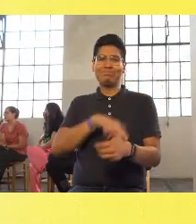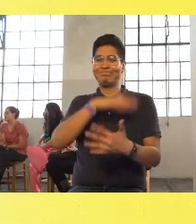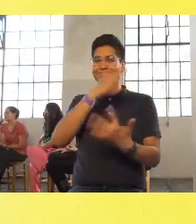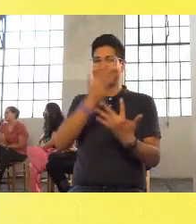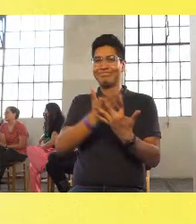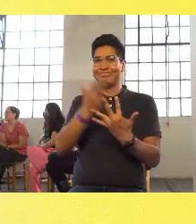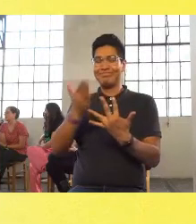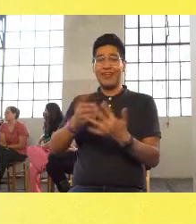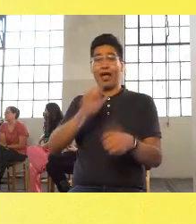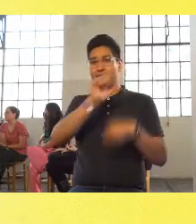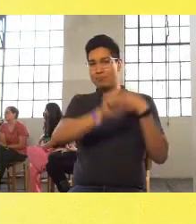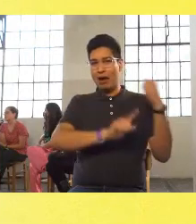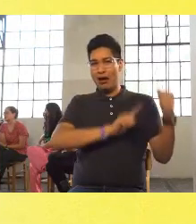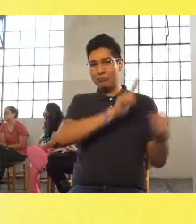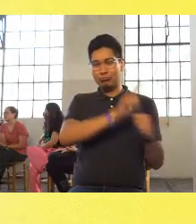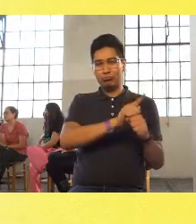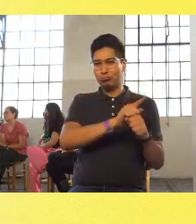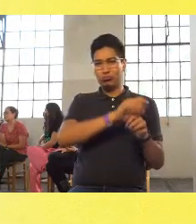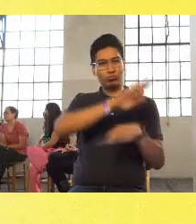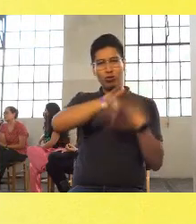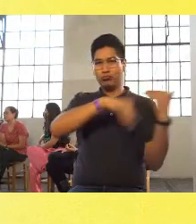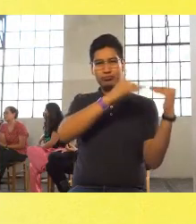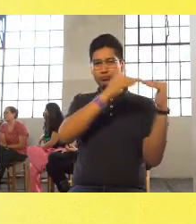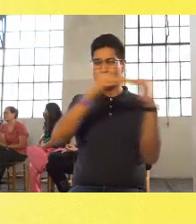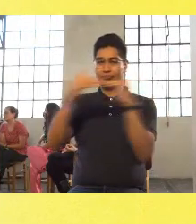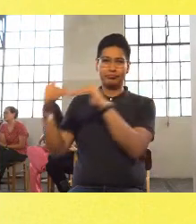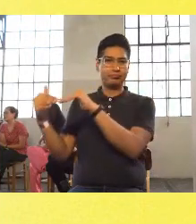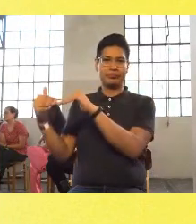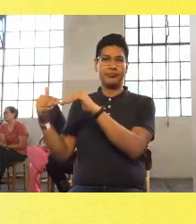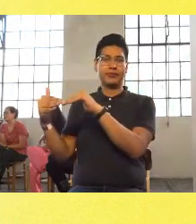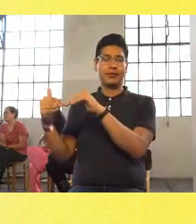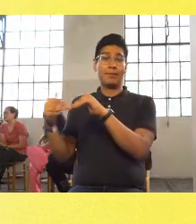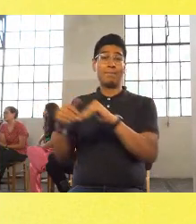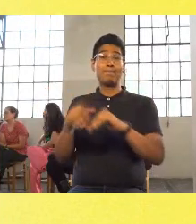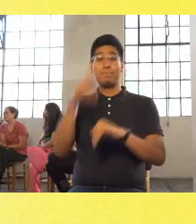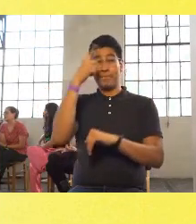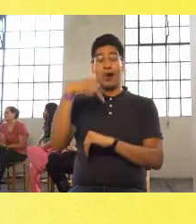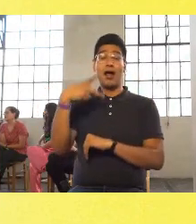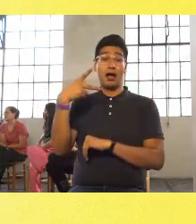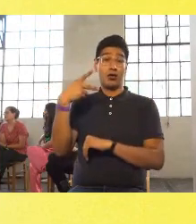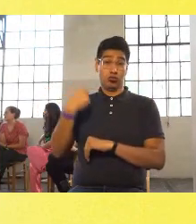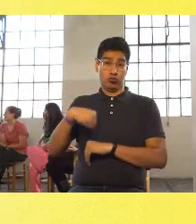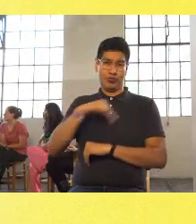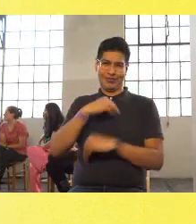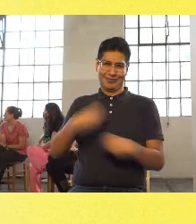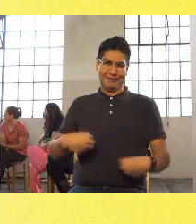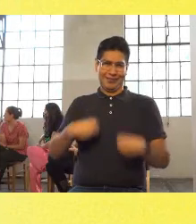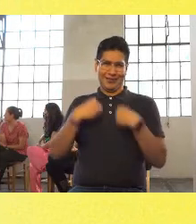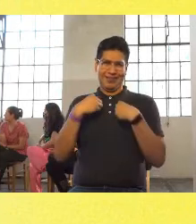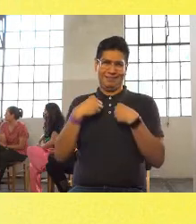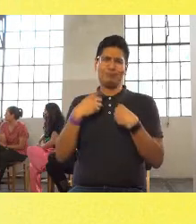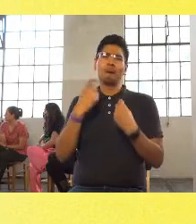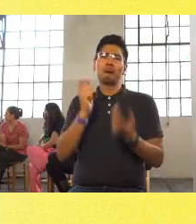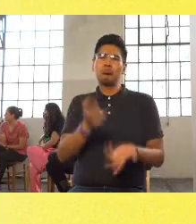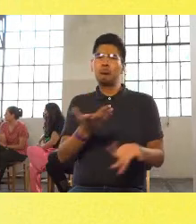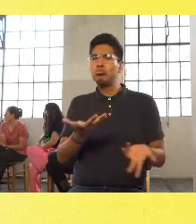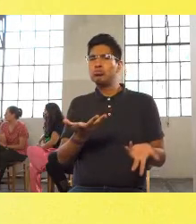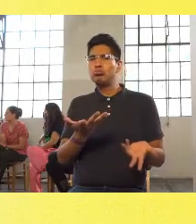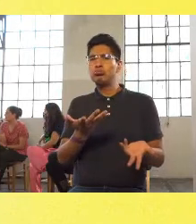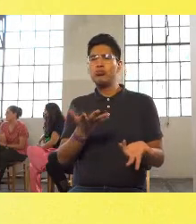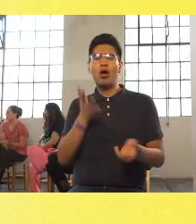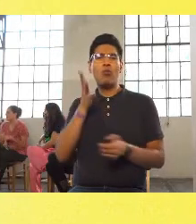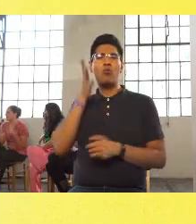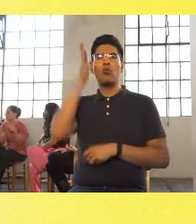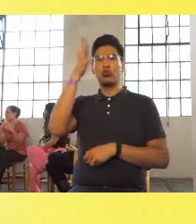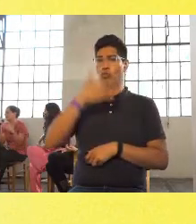esa parte relacional es mucho más fácil también pensar en una vida que sea pues más justa y que